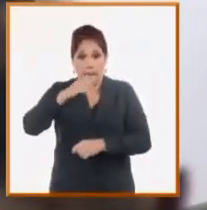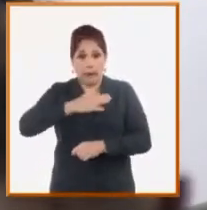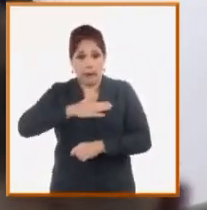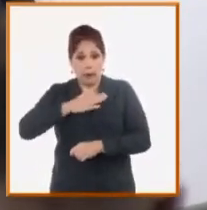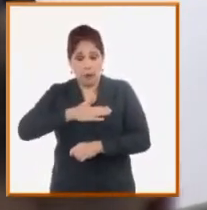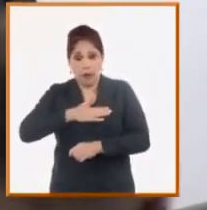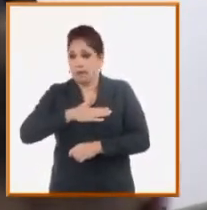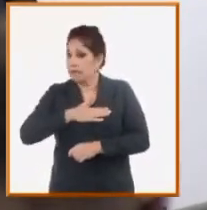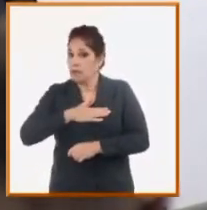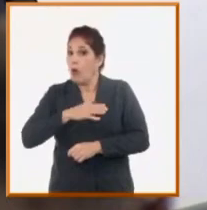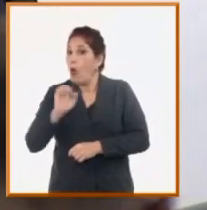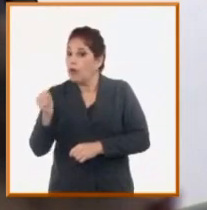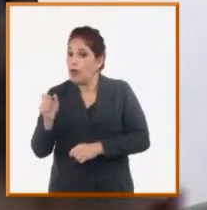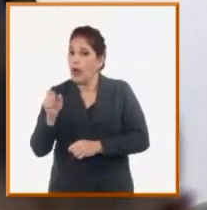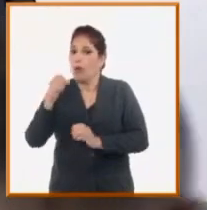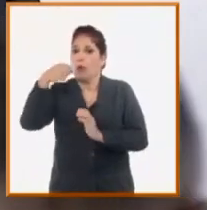permitir.